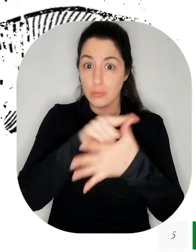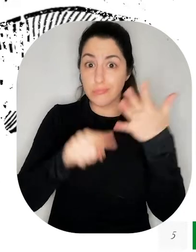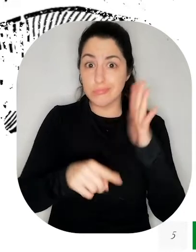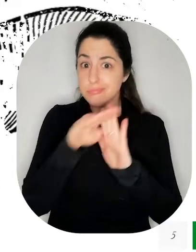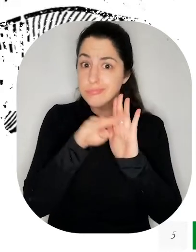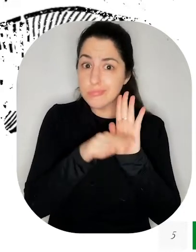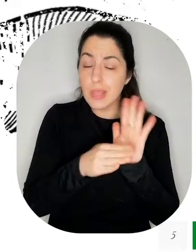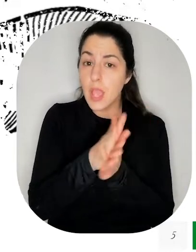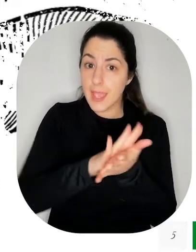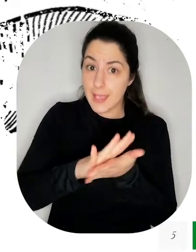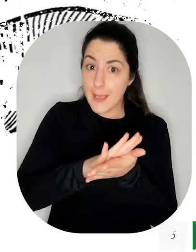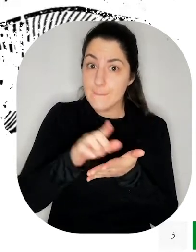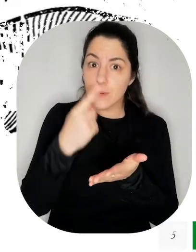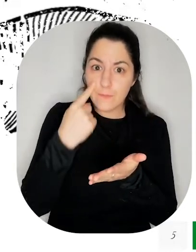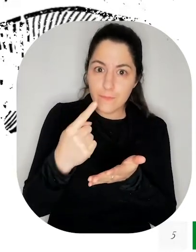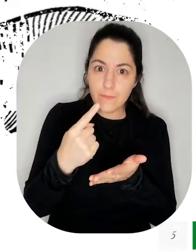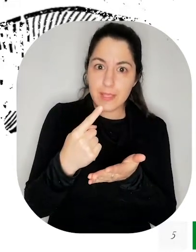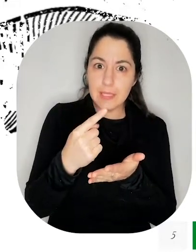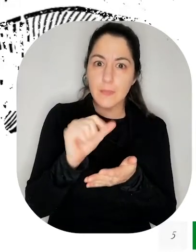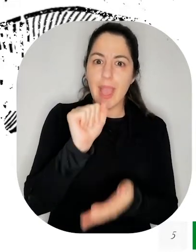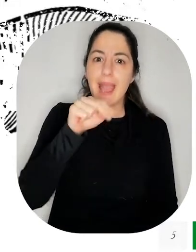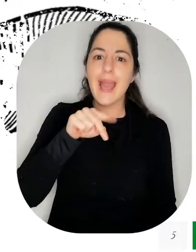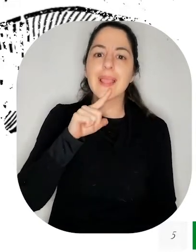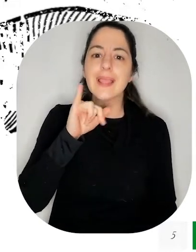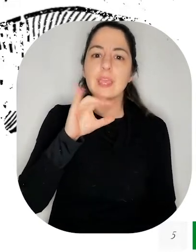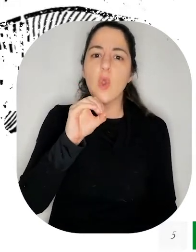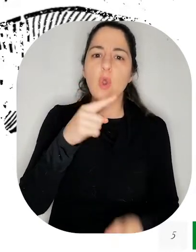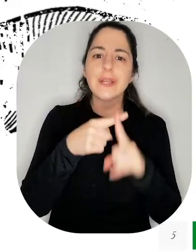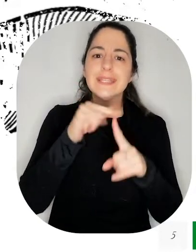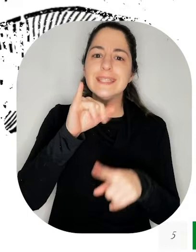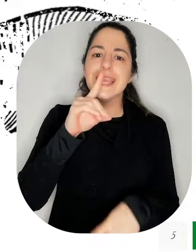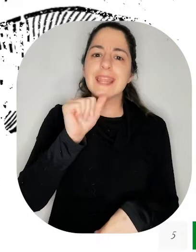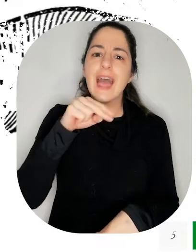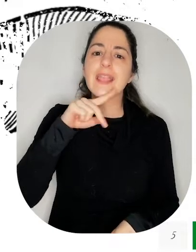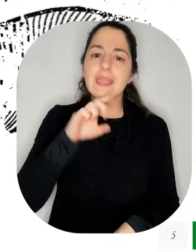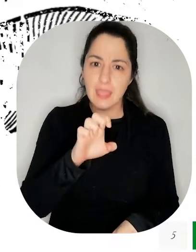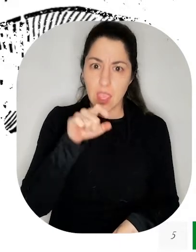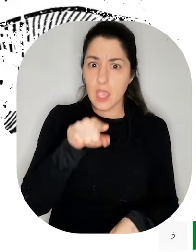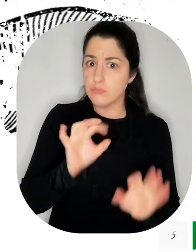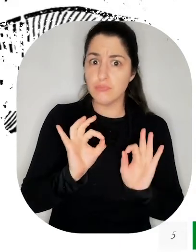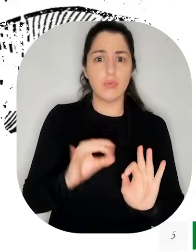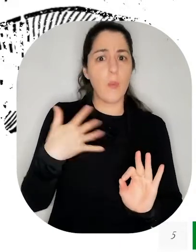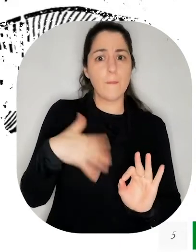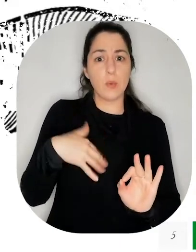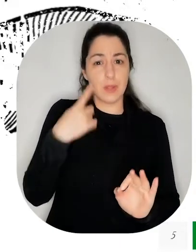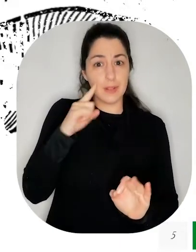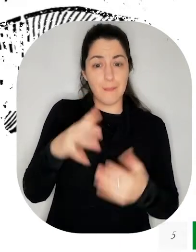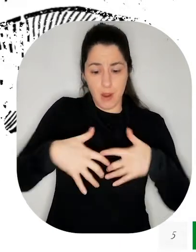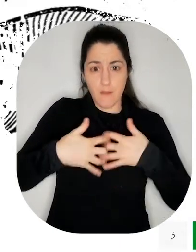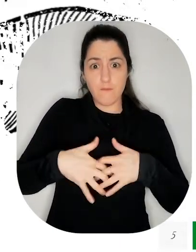por ejemplo, la ergotioneína, que es un elemento que se ha observado su efecto antioxidante potente, es un